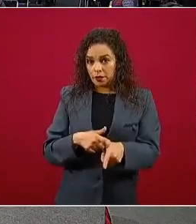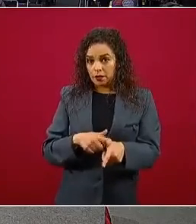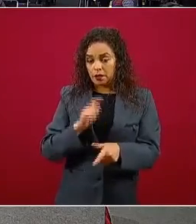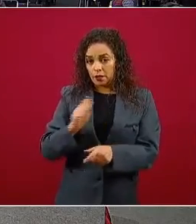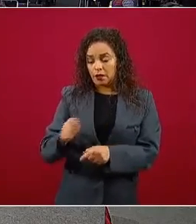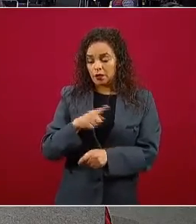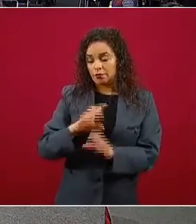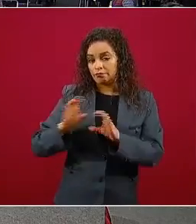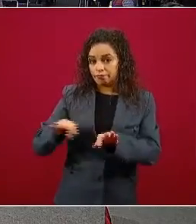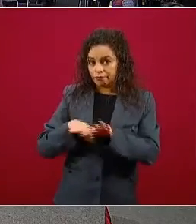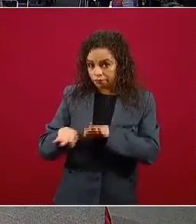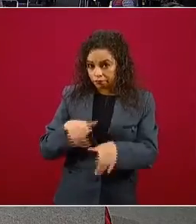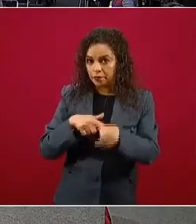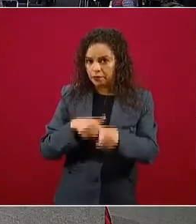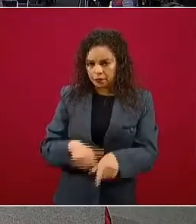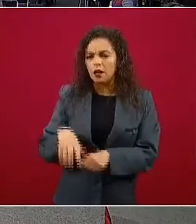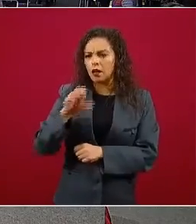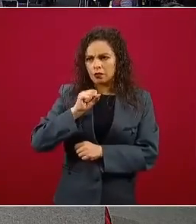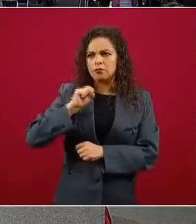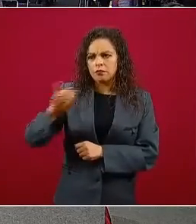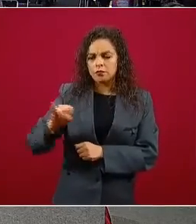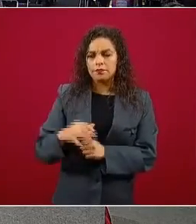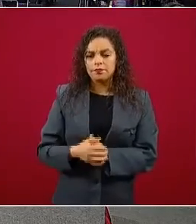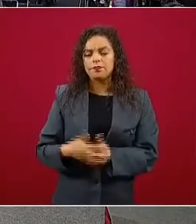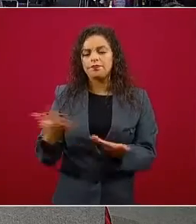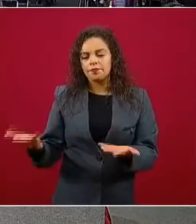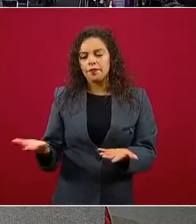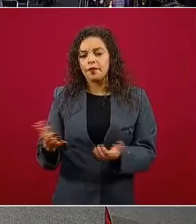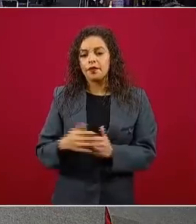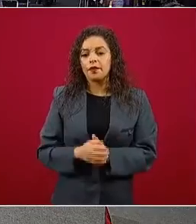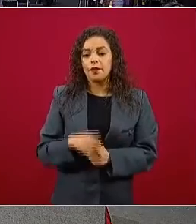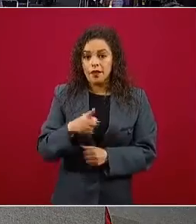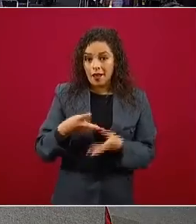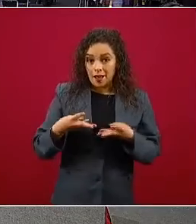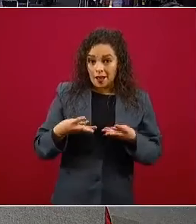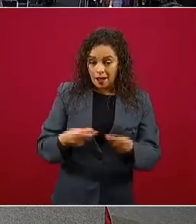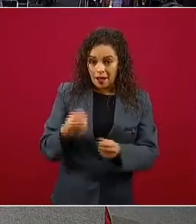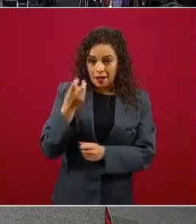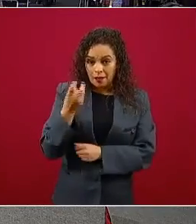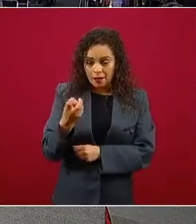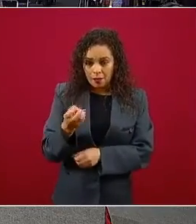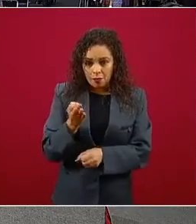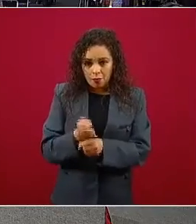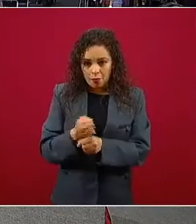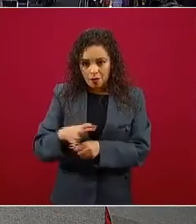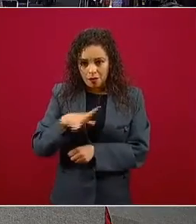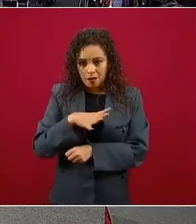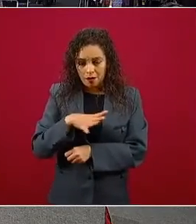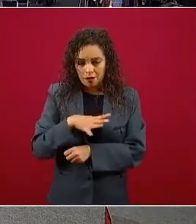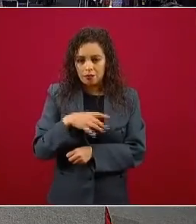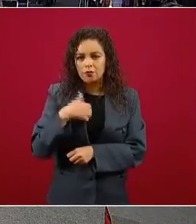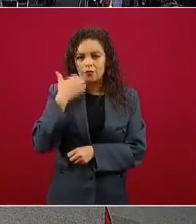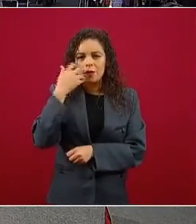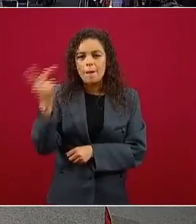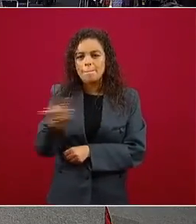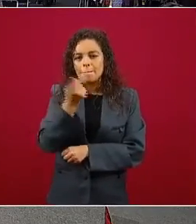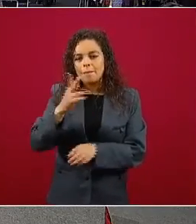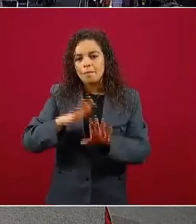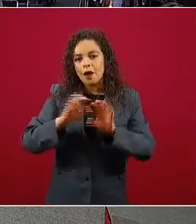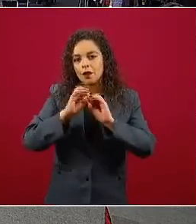Bien, presidente, a propósito de todos estos gastos, de toda la situación que se está generando, yo le preguntaría